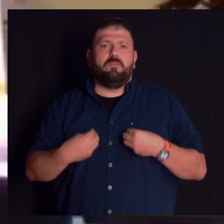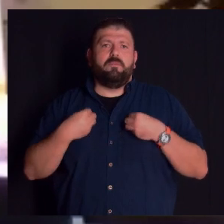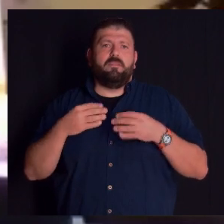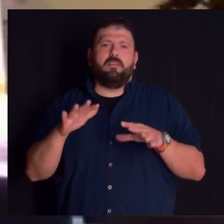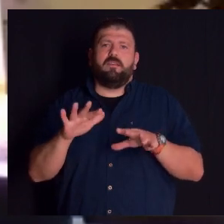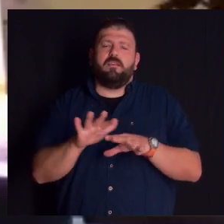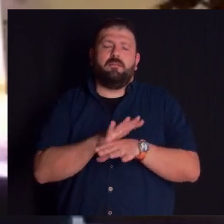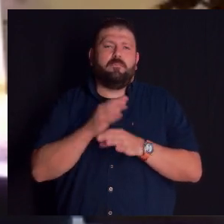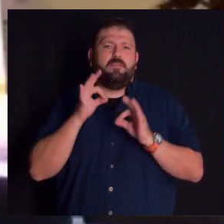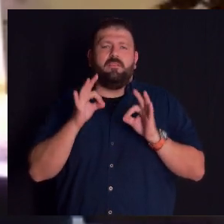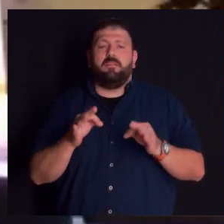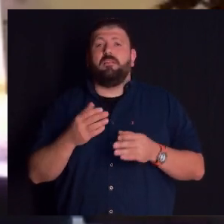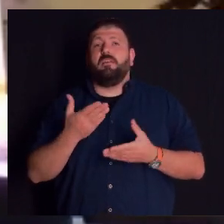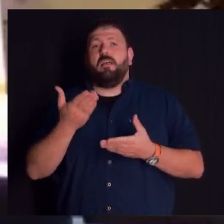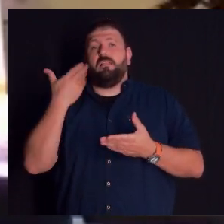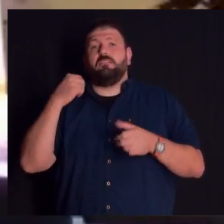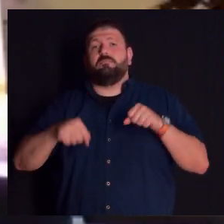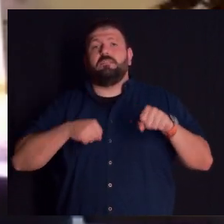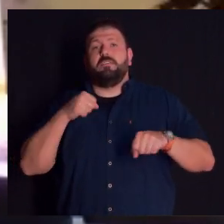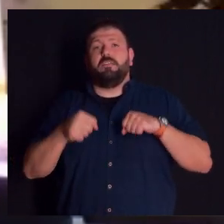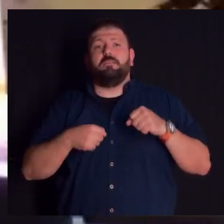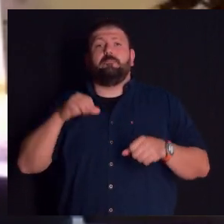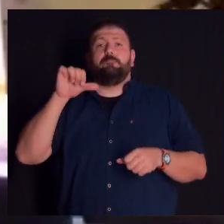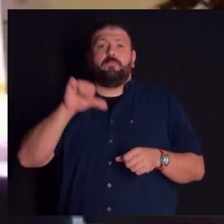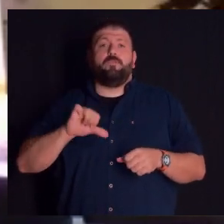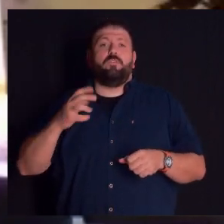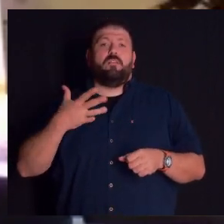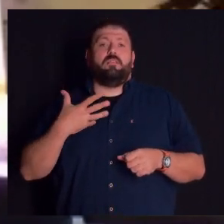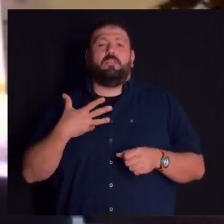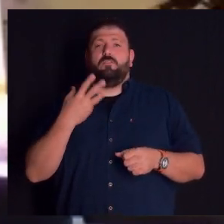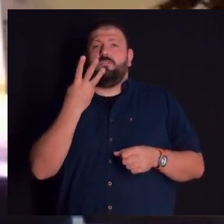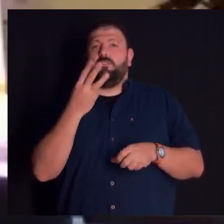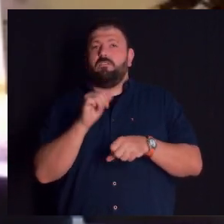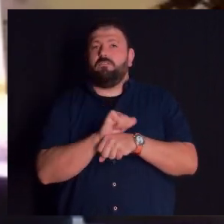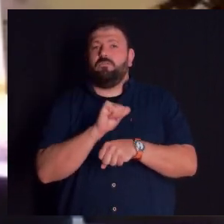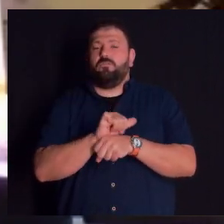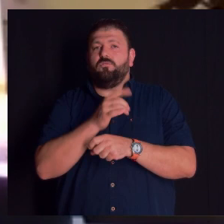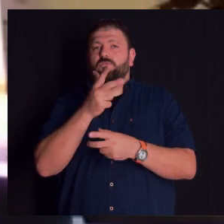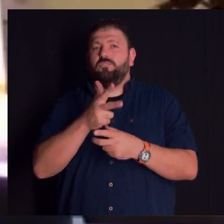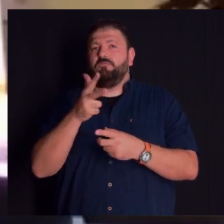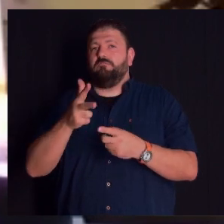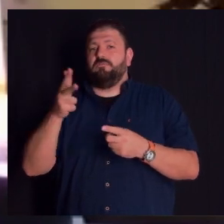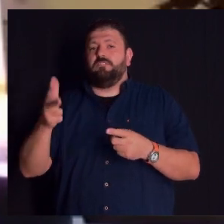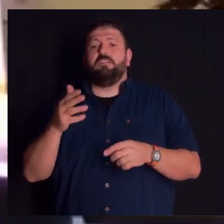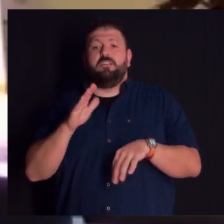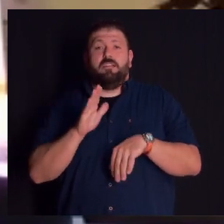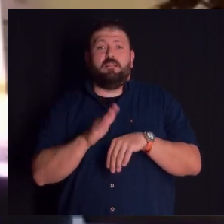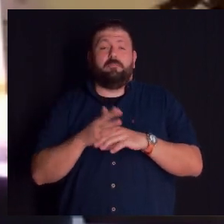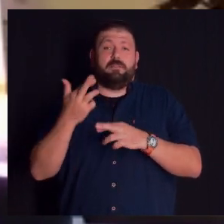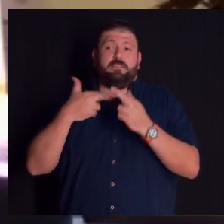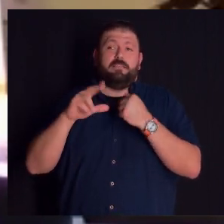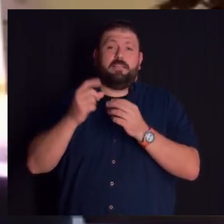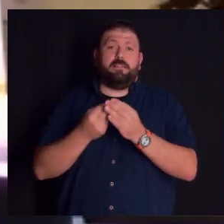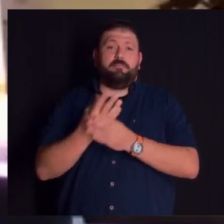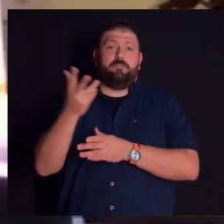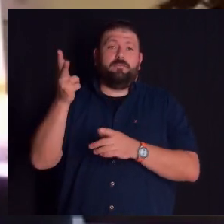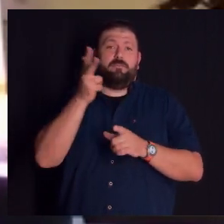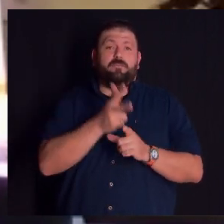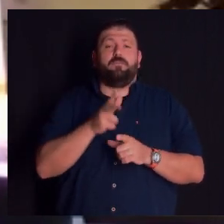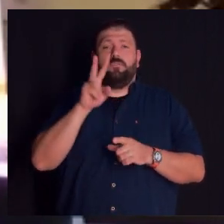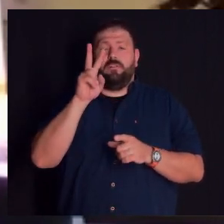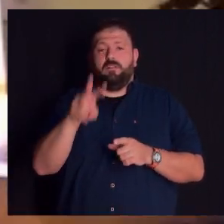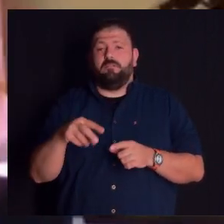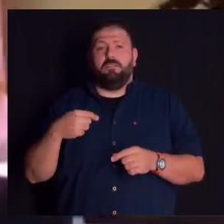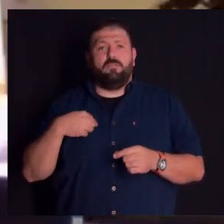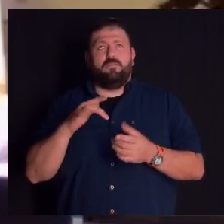my Antes manejaba, house. hoy he tenido la I oportunidad used de to tener un ride carro a y bike. ya viene Now I have aprendiendo y pues 3 la verdad cars. muy So